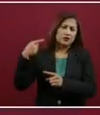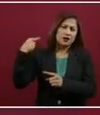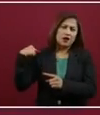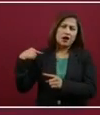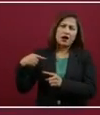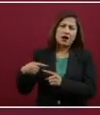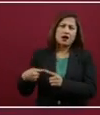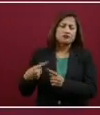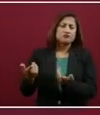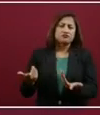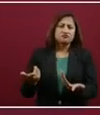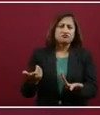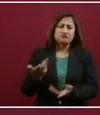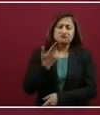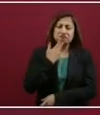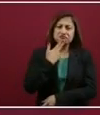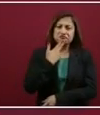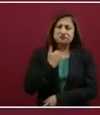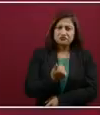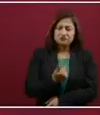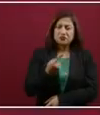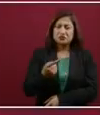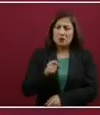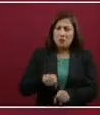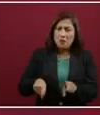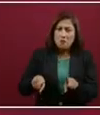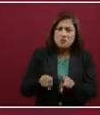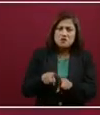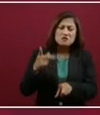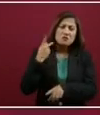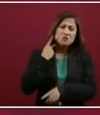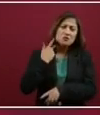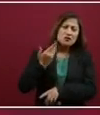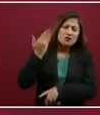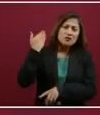benéfico el seguir con esa política, en nada.